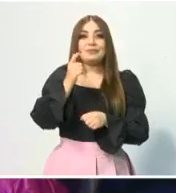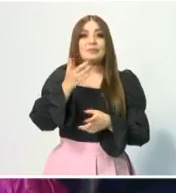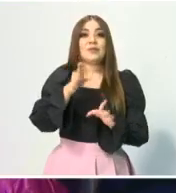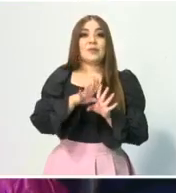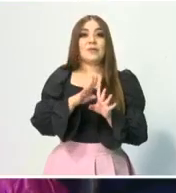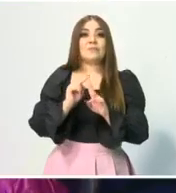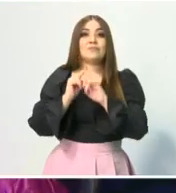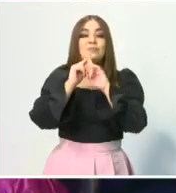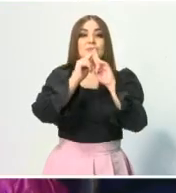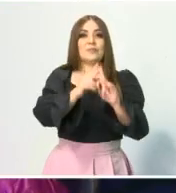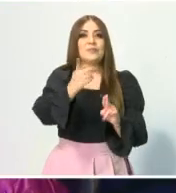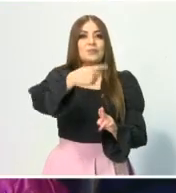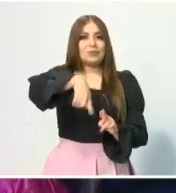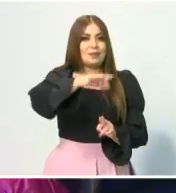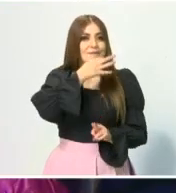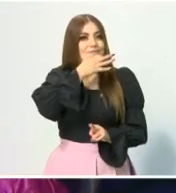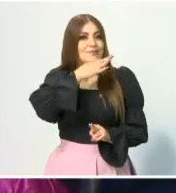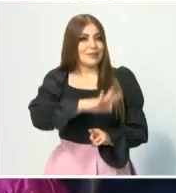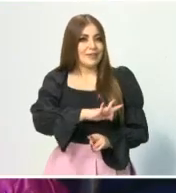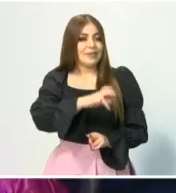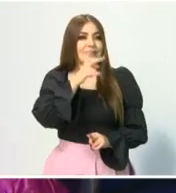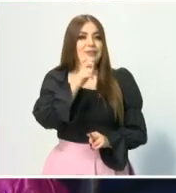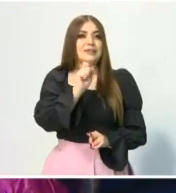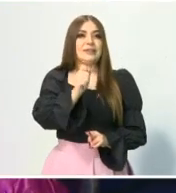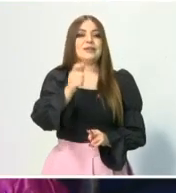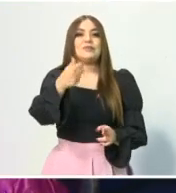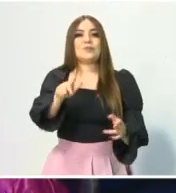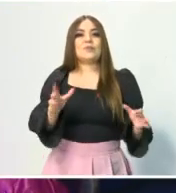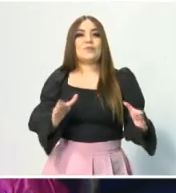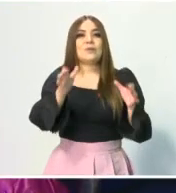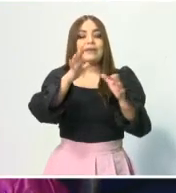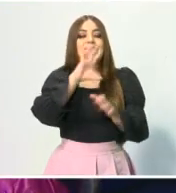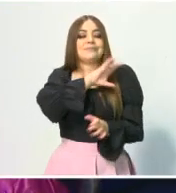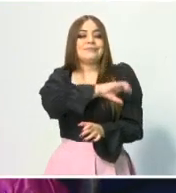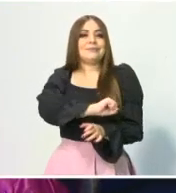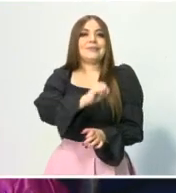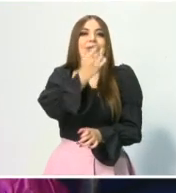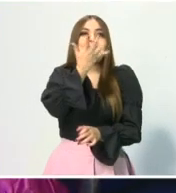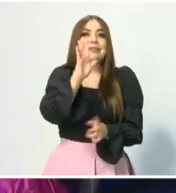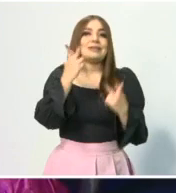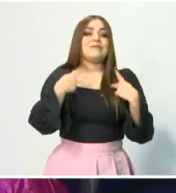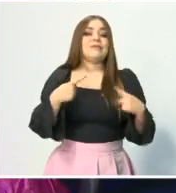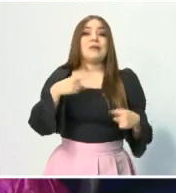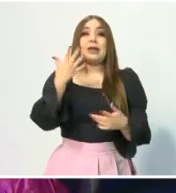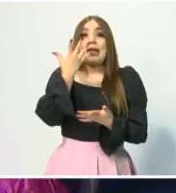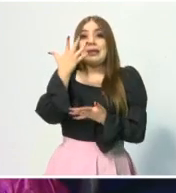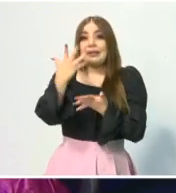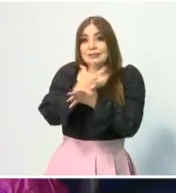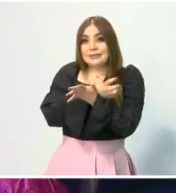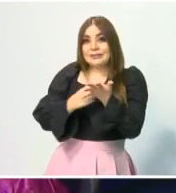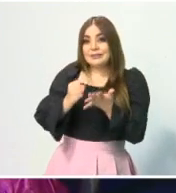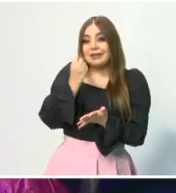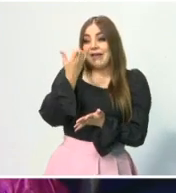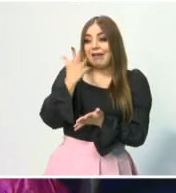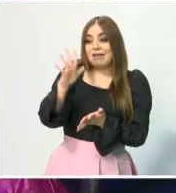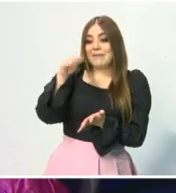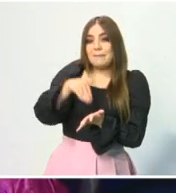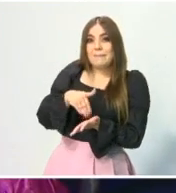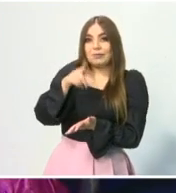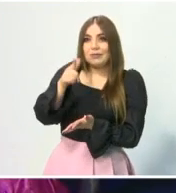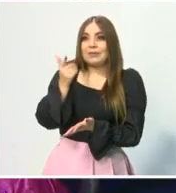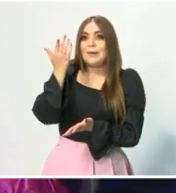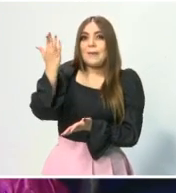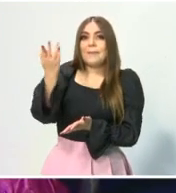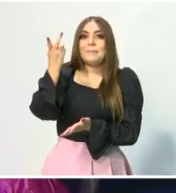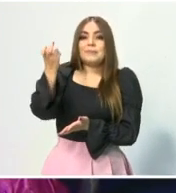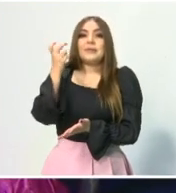laguna. Súmate al festejo con tu pastel favorito y sé uno de los 10 ganadores de 10 mil pesos. Pide tu Leti